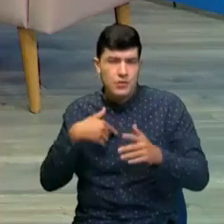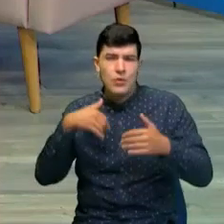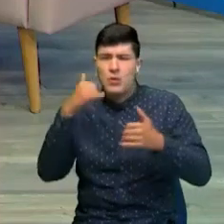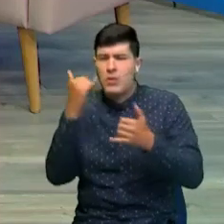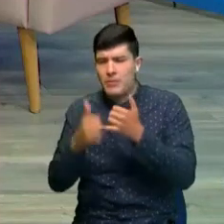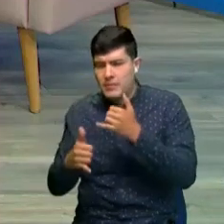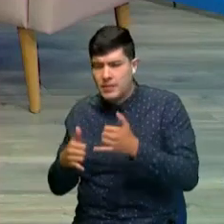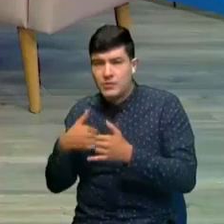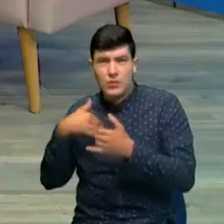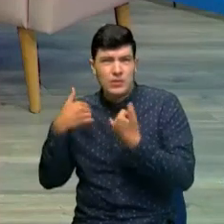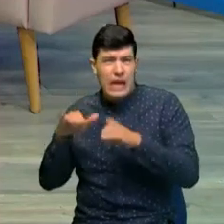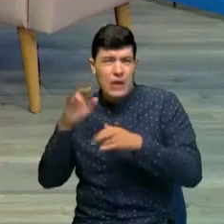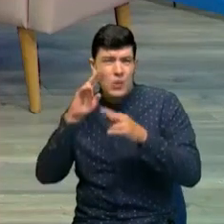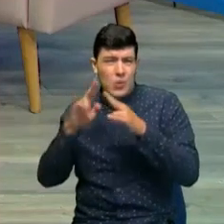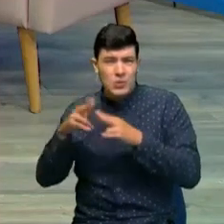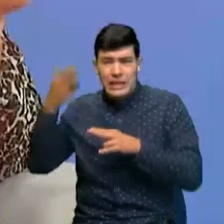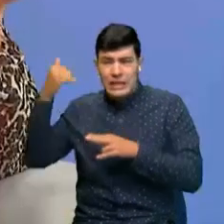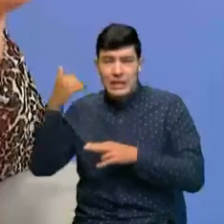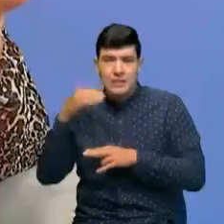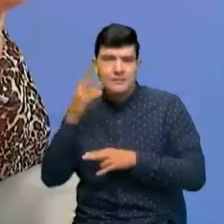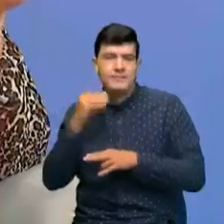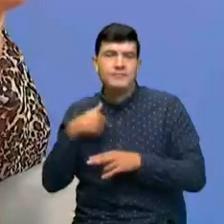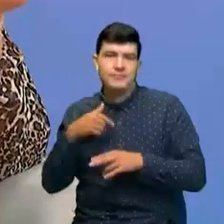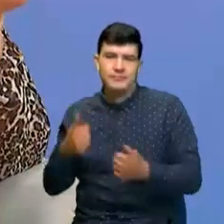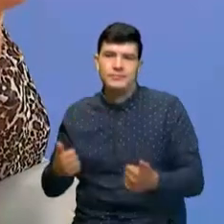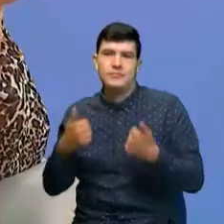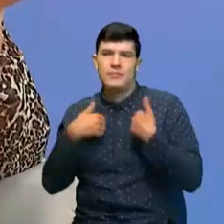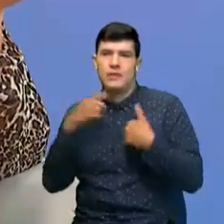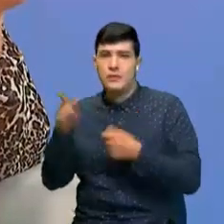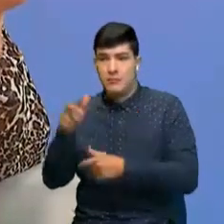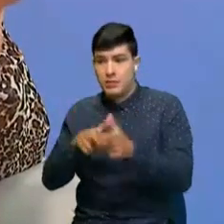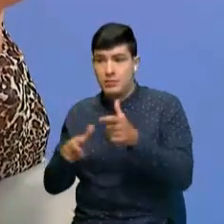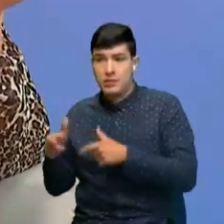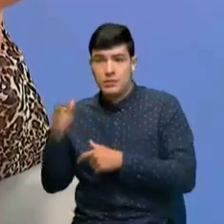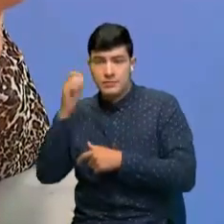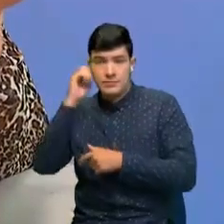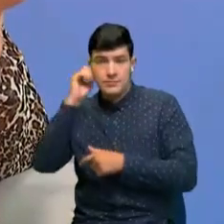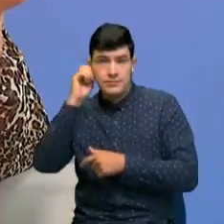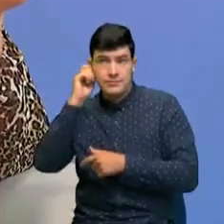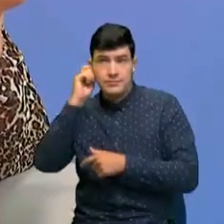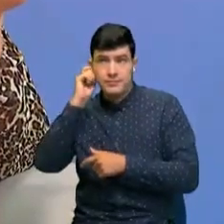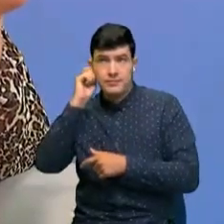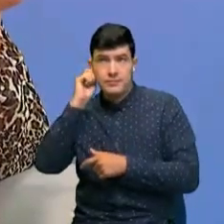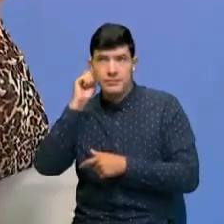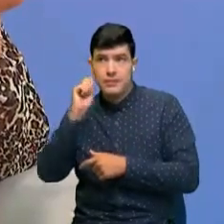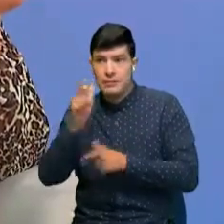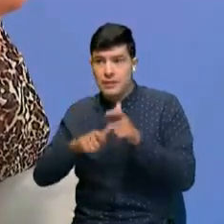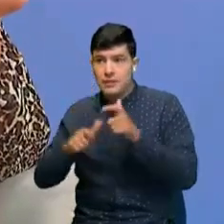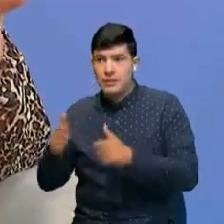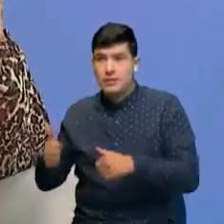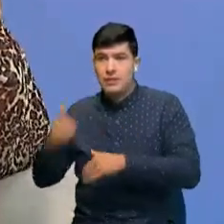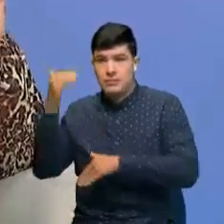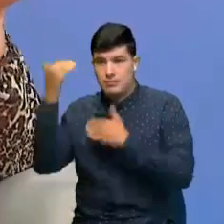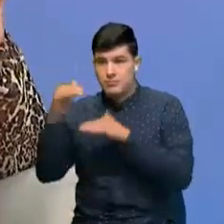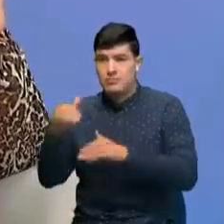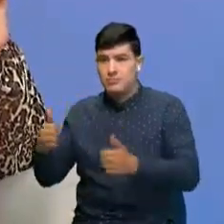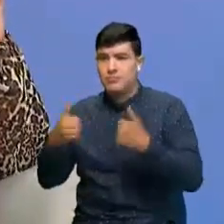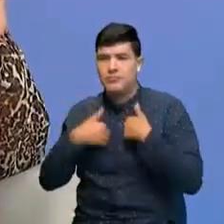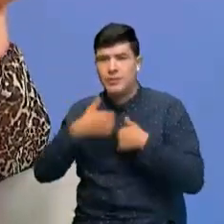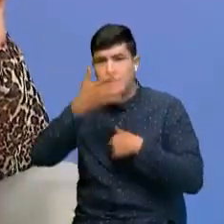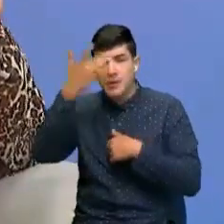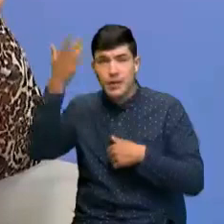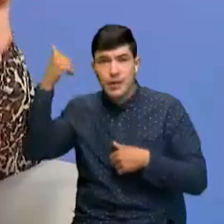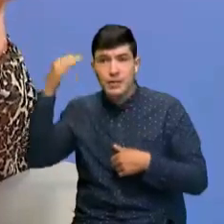casos de estos es que le conviene más que todo a los que ganan menos de 2 salarios mínimos. ¿Por qué? porque he tenido